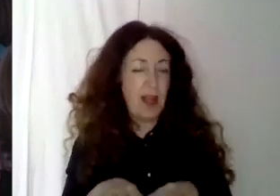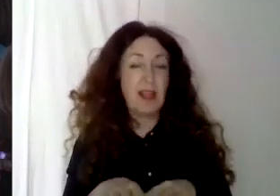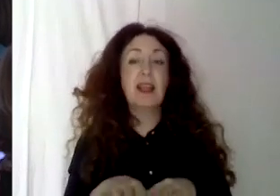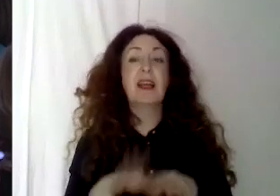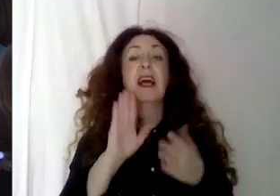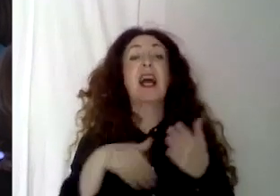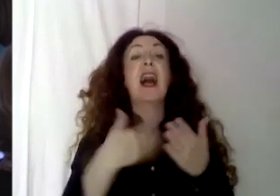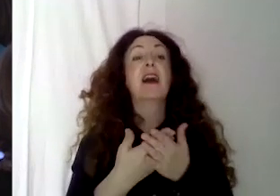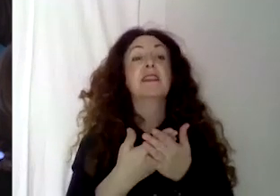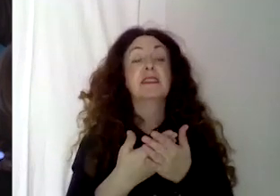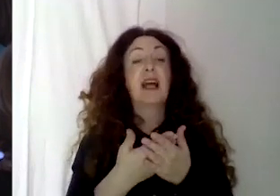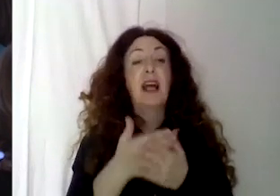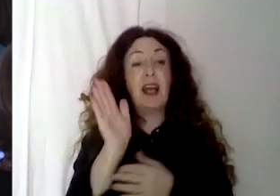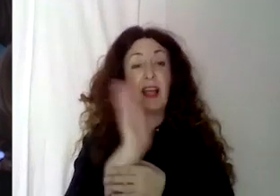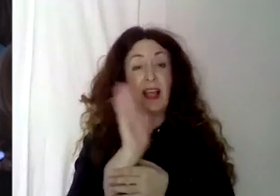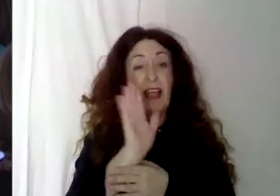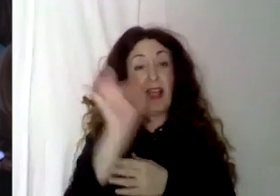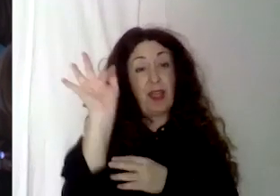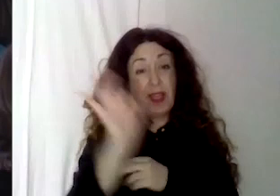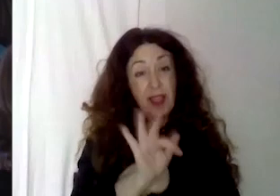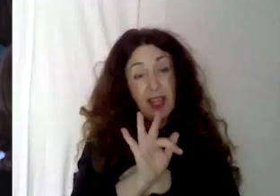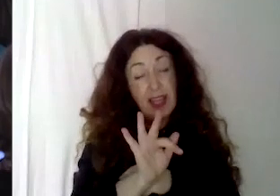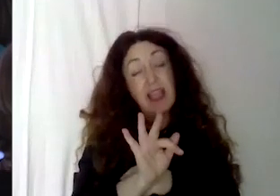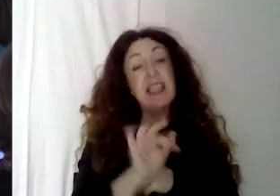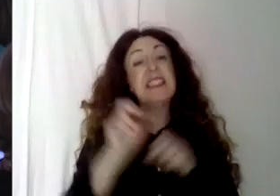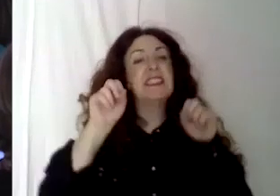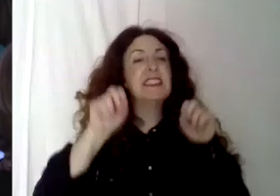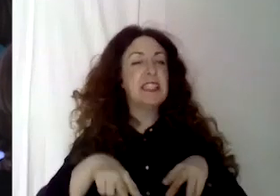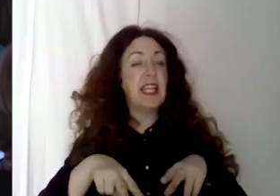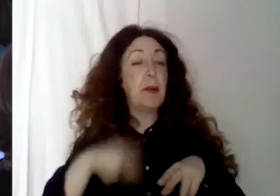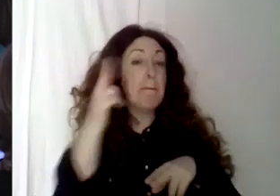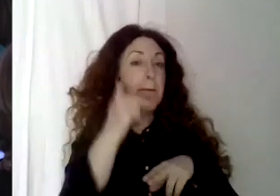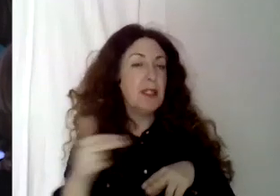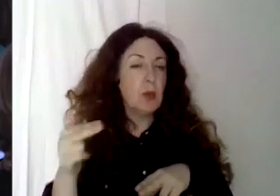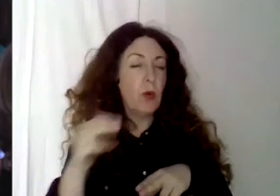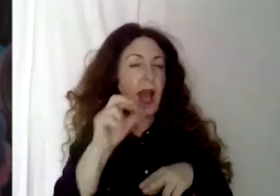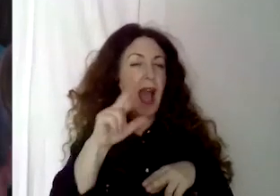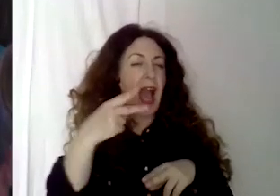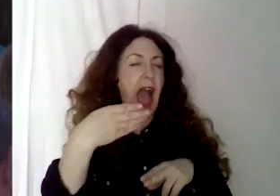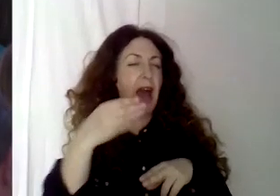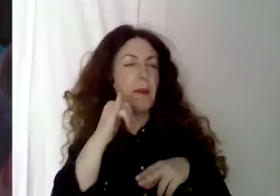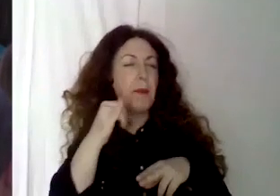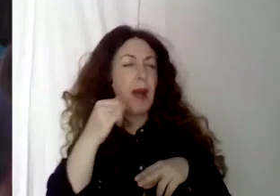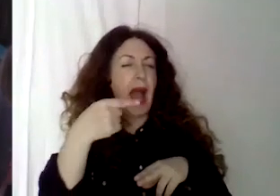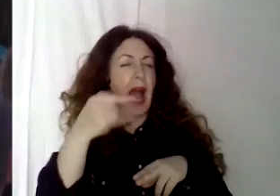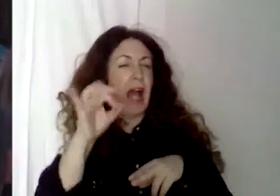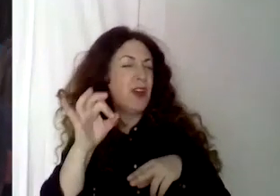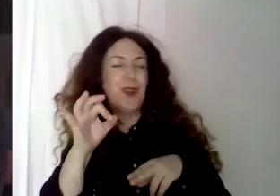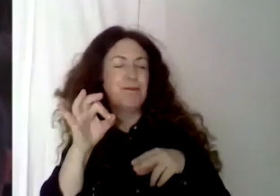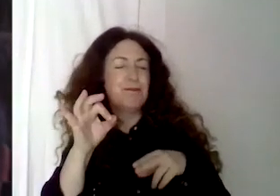sería incomprensible sin la pintura, ¿verdad?, de Caravaggio. Y porque de alguna manera es la primera